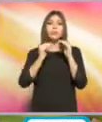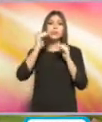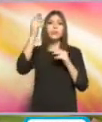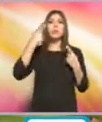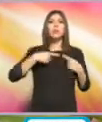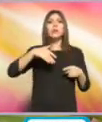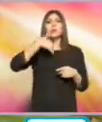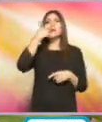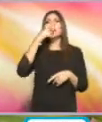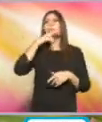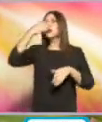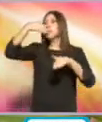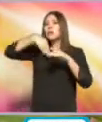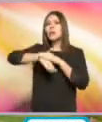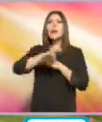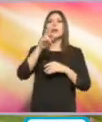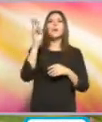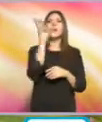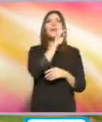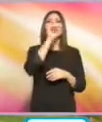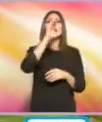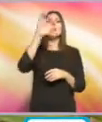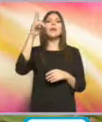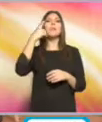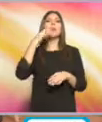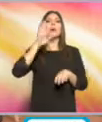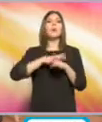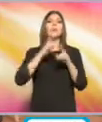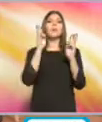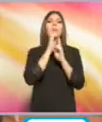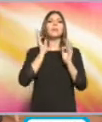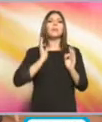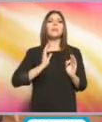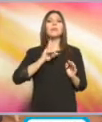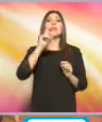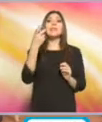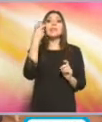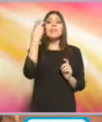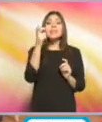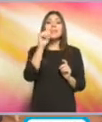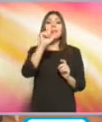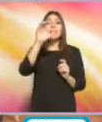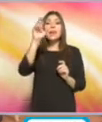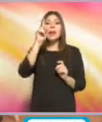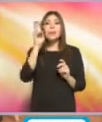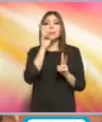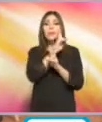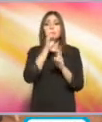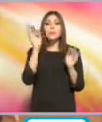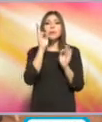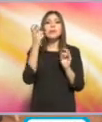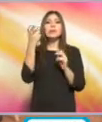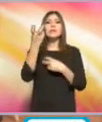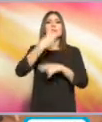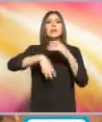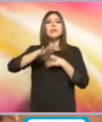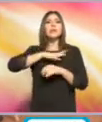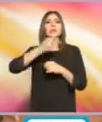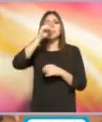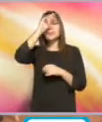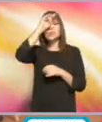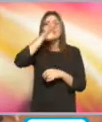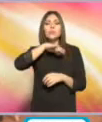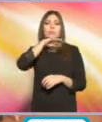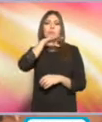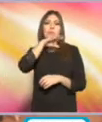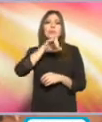aire acondicionado. Y luego el aire acondicionado trae muchísimos alérgenos, ¿no? Y de alguna u otra forma salimos del aire acondicionado nuevamente al calor y